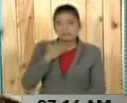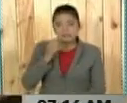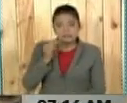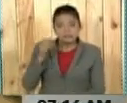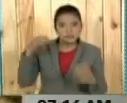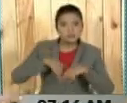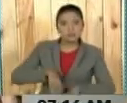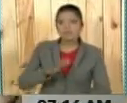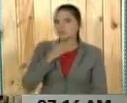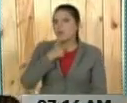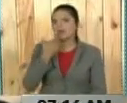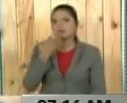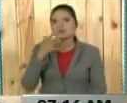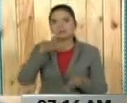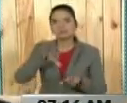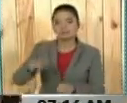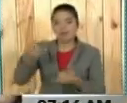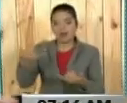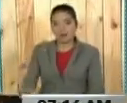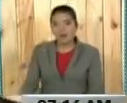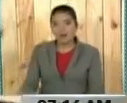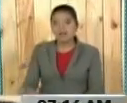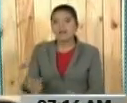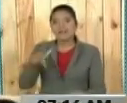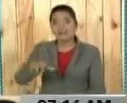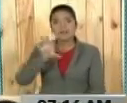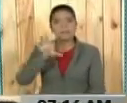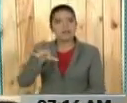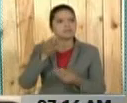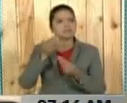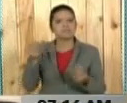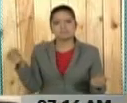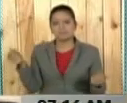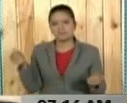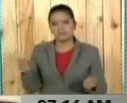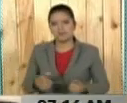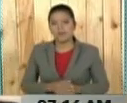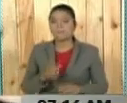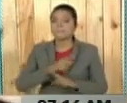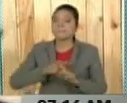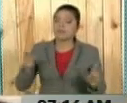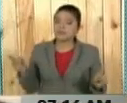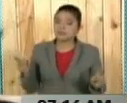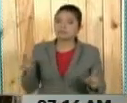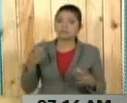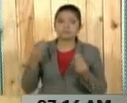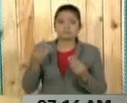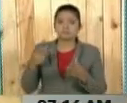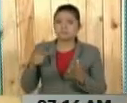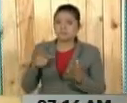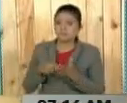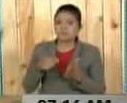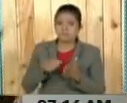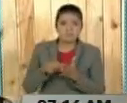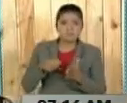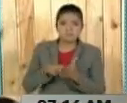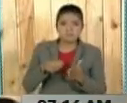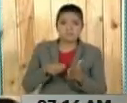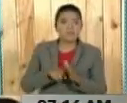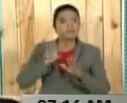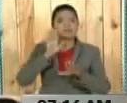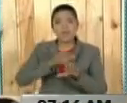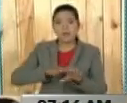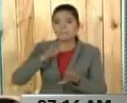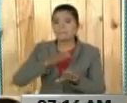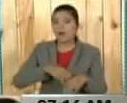hay una intervención de cualquier tipo en este momento, bueno, este país desaparece. Y tantas presiones y el llamado al diálogo que siempre ha